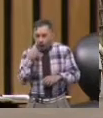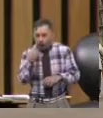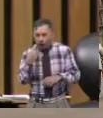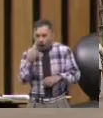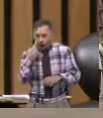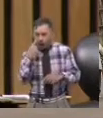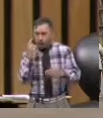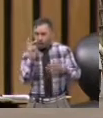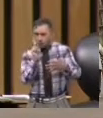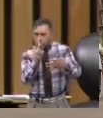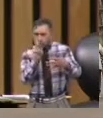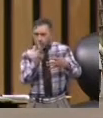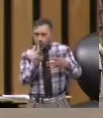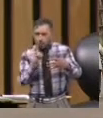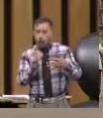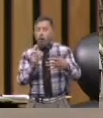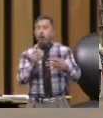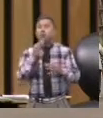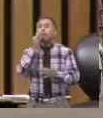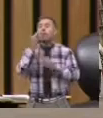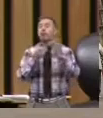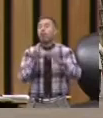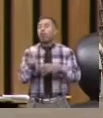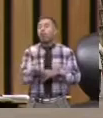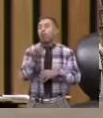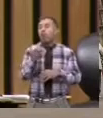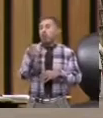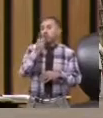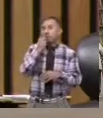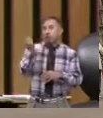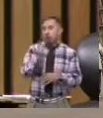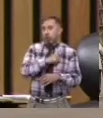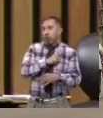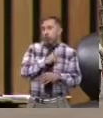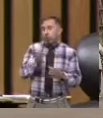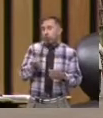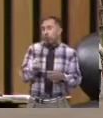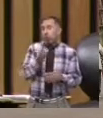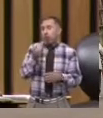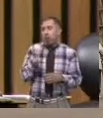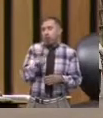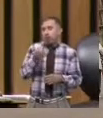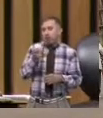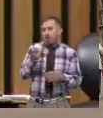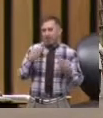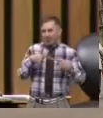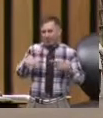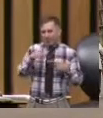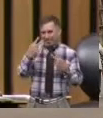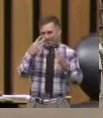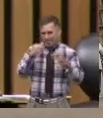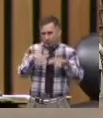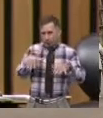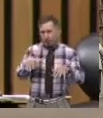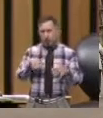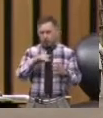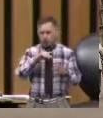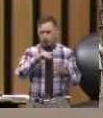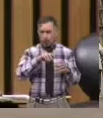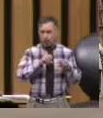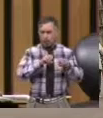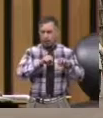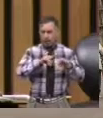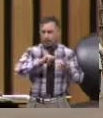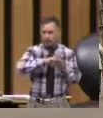mensajes pretendidamente espontáneos de los influencers. La Unidad Técnica de Fiscalización arribó a la conclusión de que el contenido de